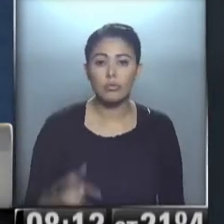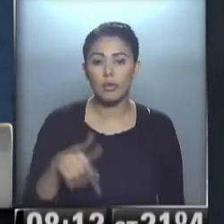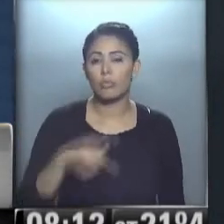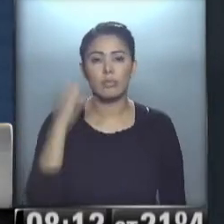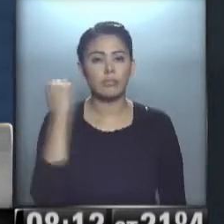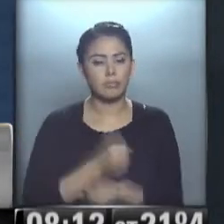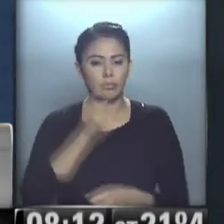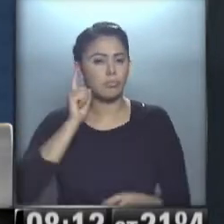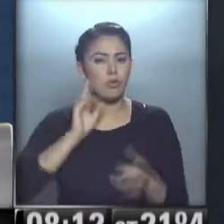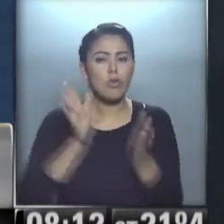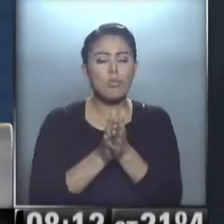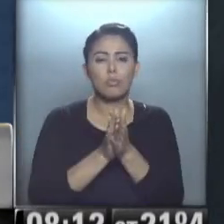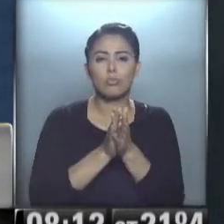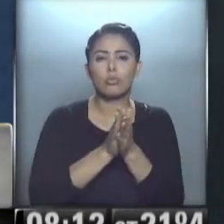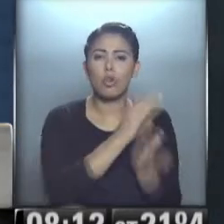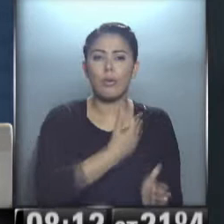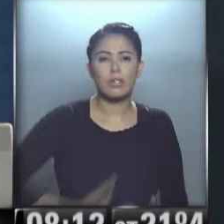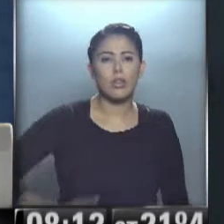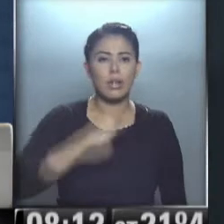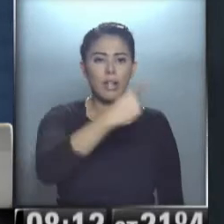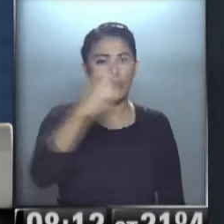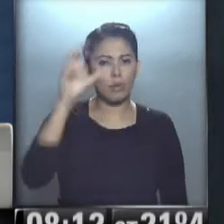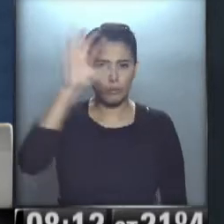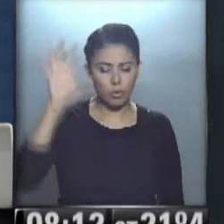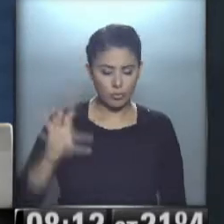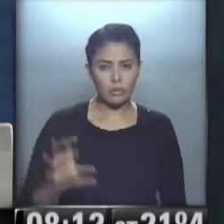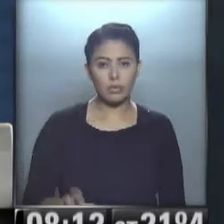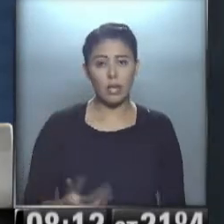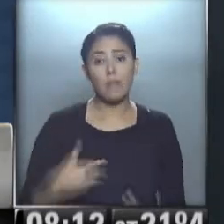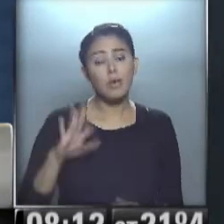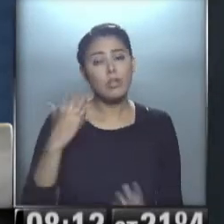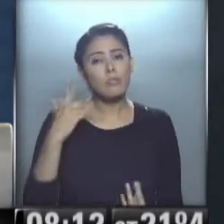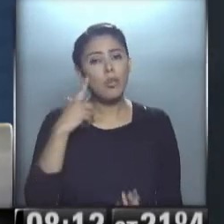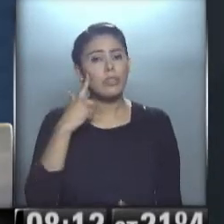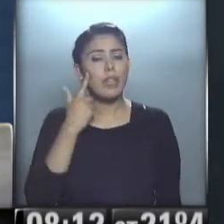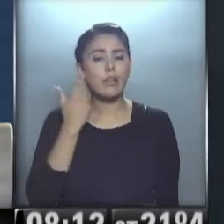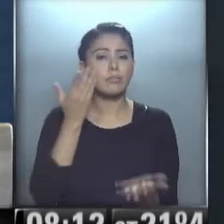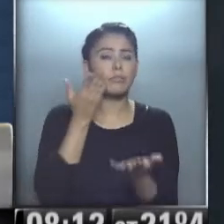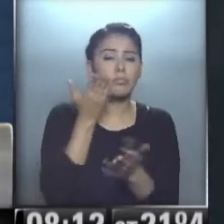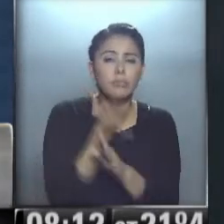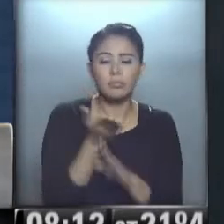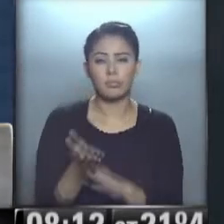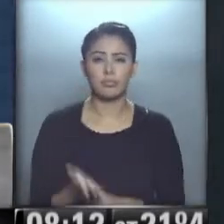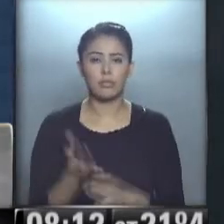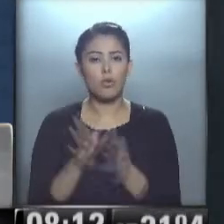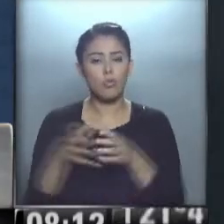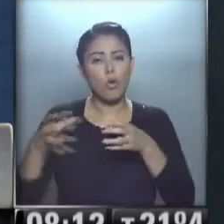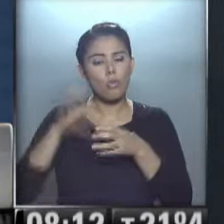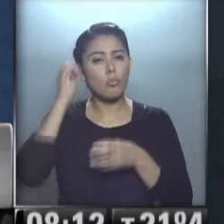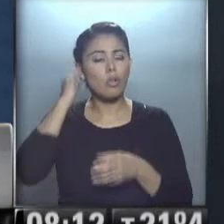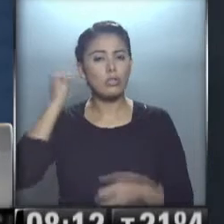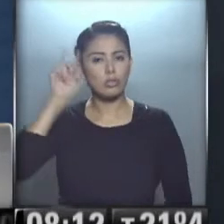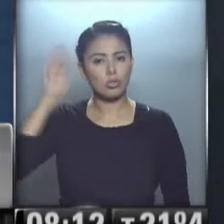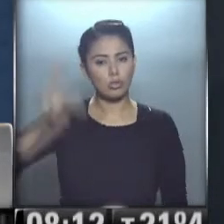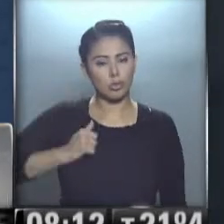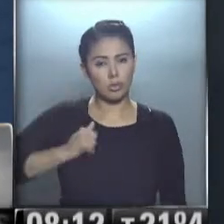acción directa con los gobernadores de las provincias argentinas, en muchos casos para tener una intervención territorial con Gendarmería Nacional y